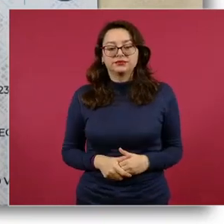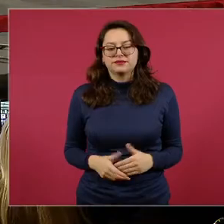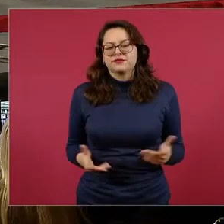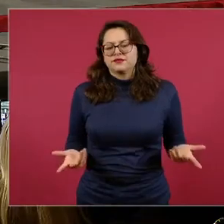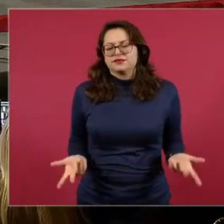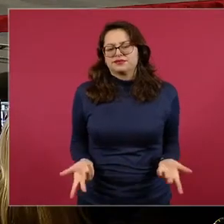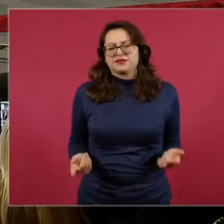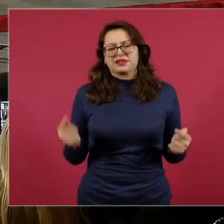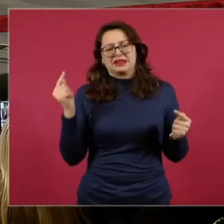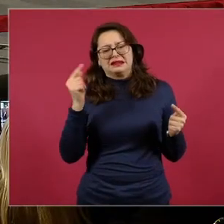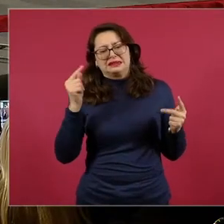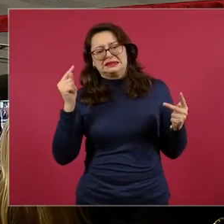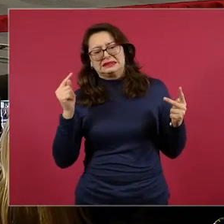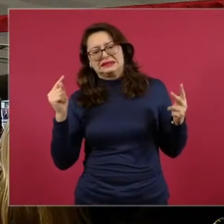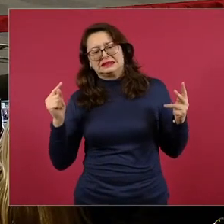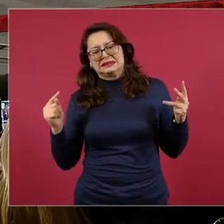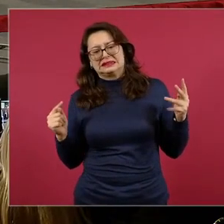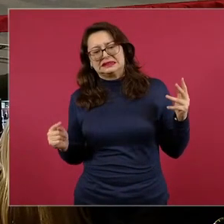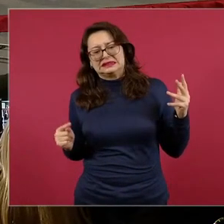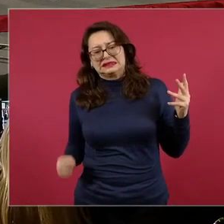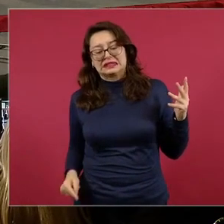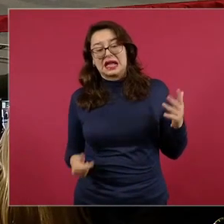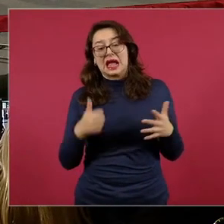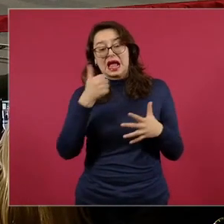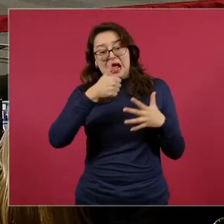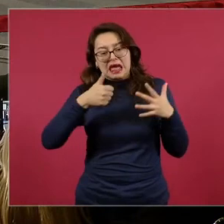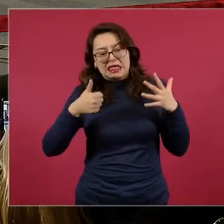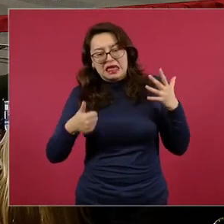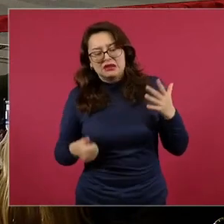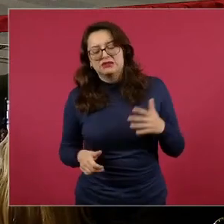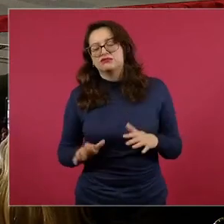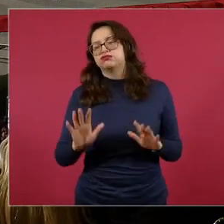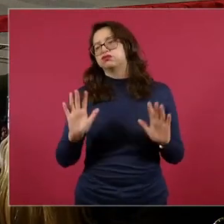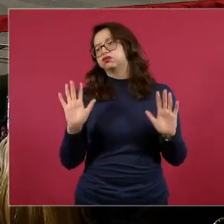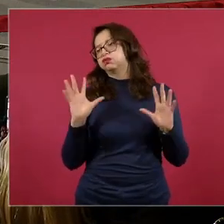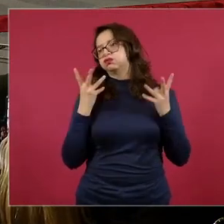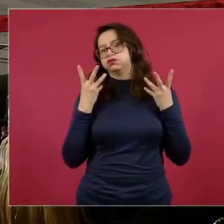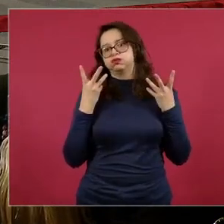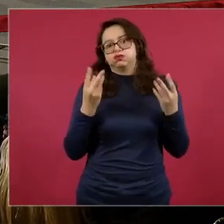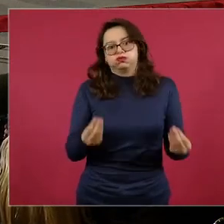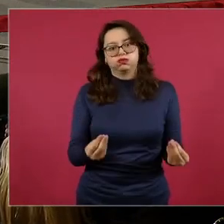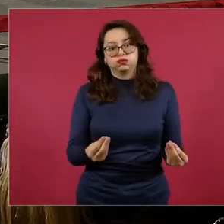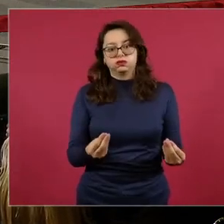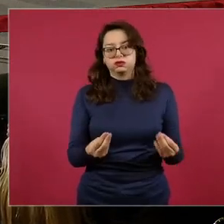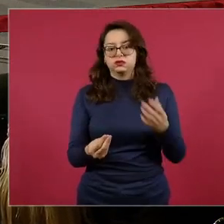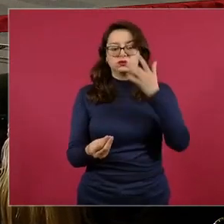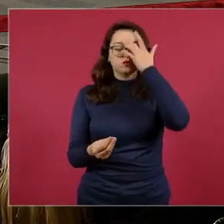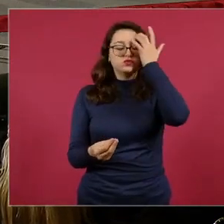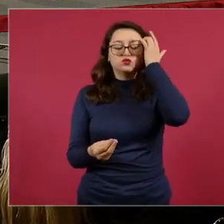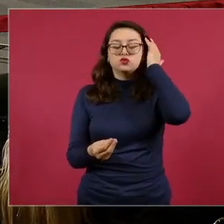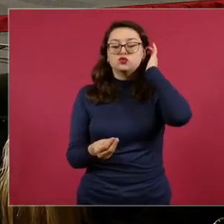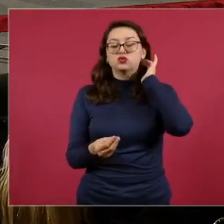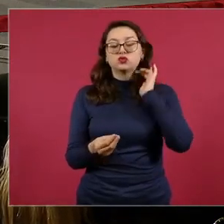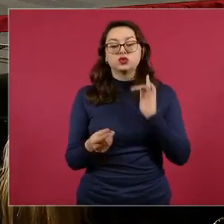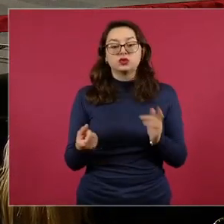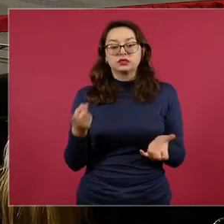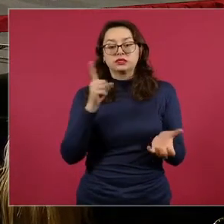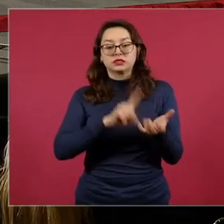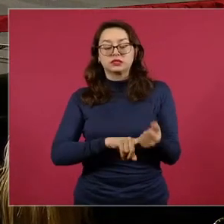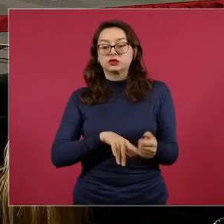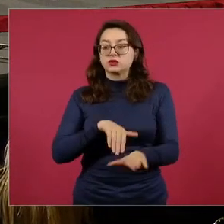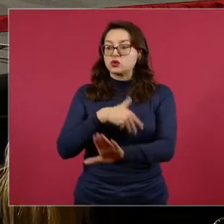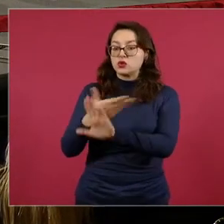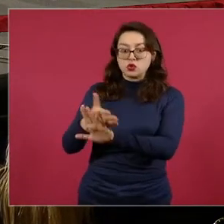a detener a detallar la campaña en medios, ni en las redes que montaron con motivo